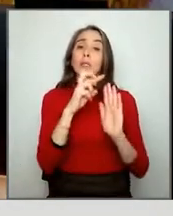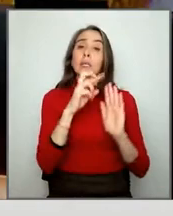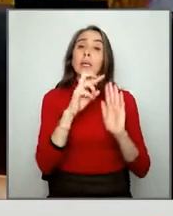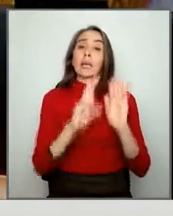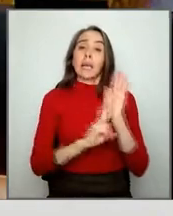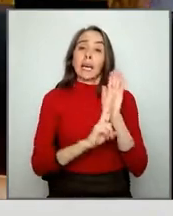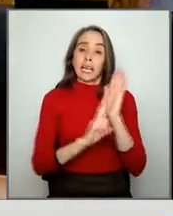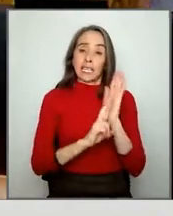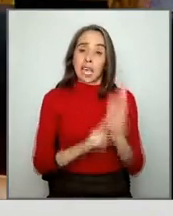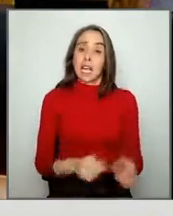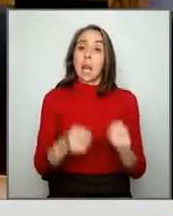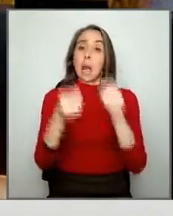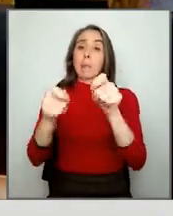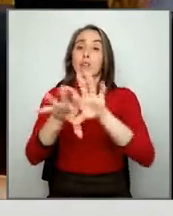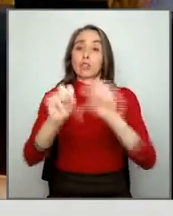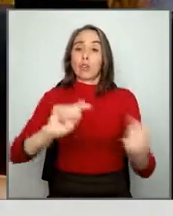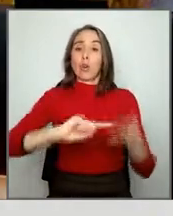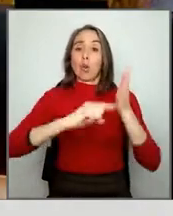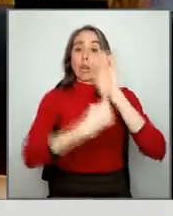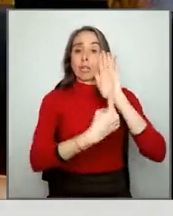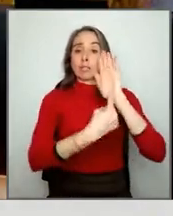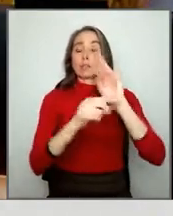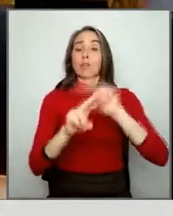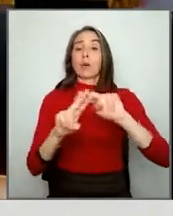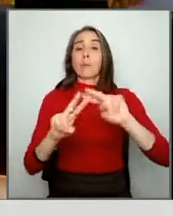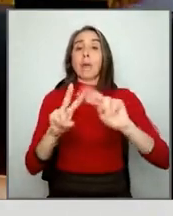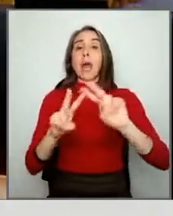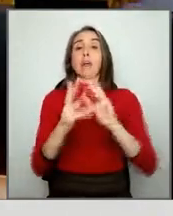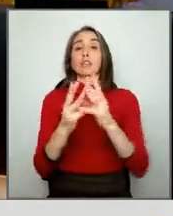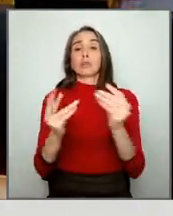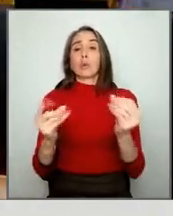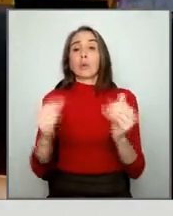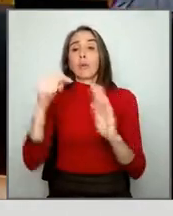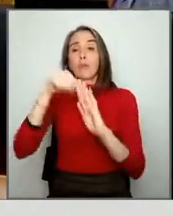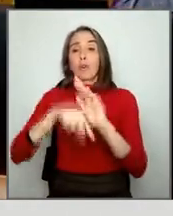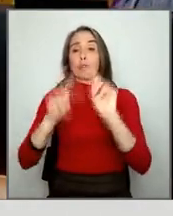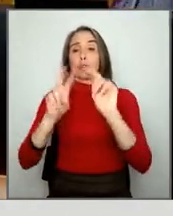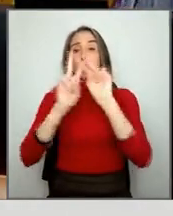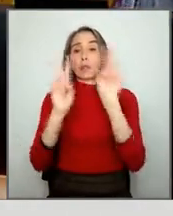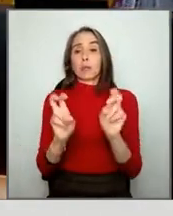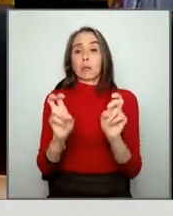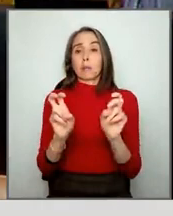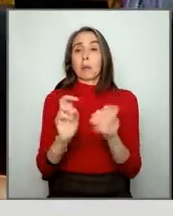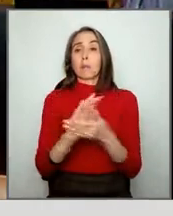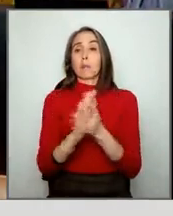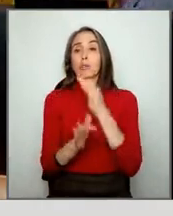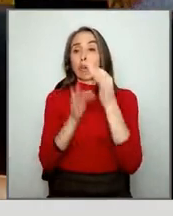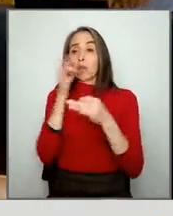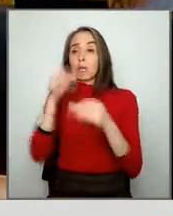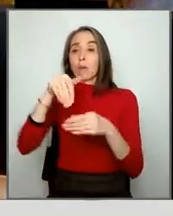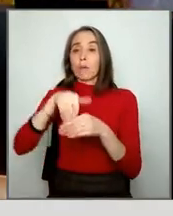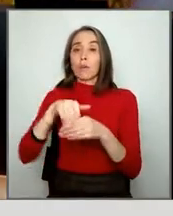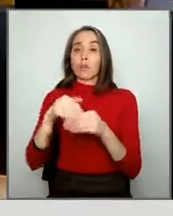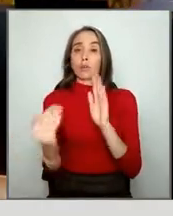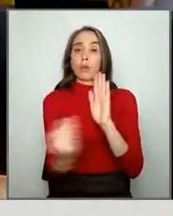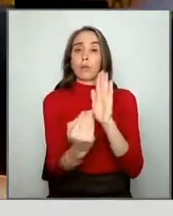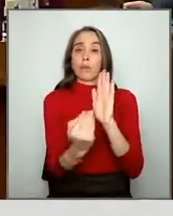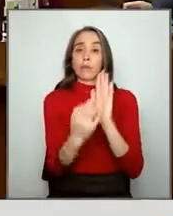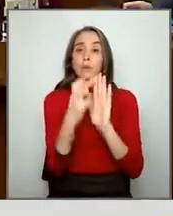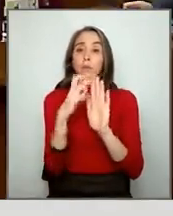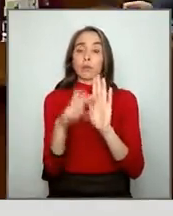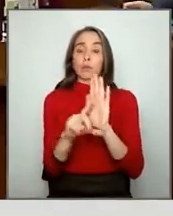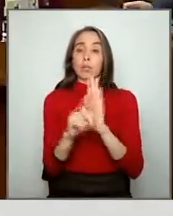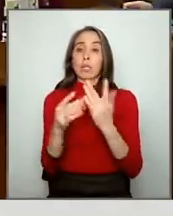podamos dar una solución de fondo a esta materia por todas estas cosas votaré a favor este proyecto de ley hecho